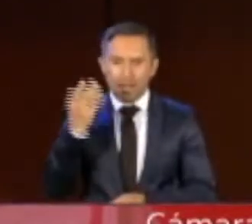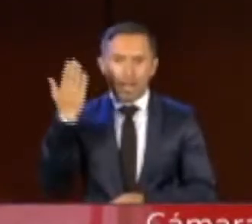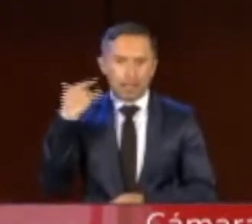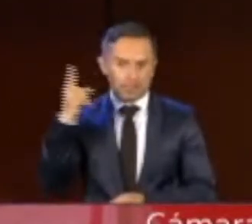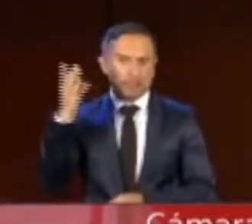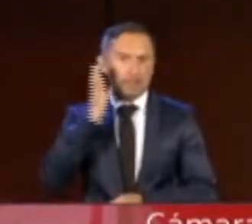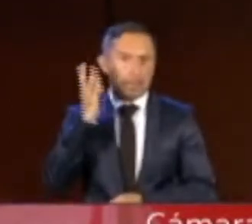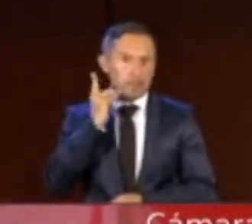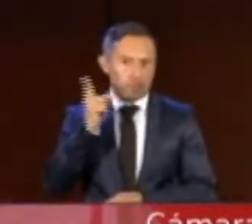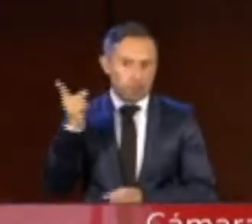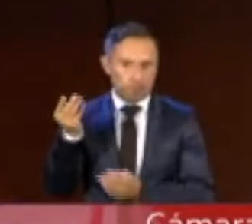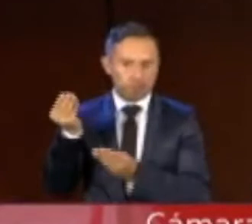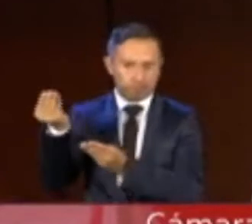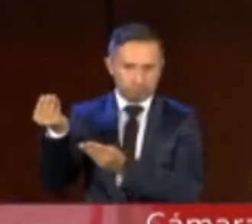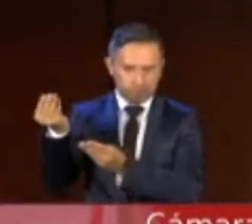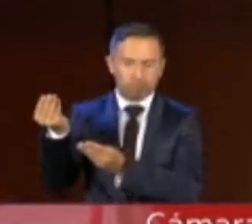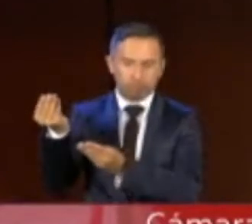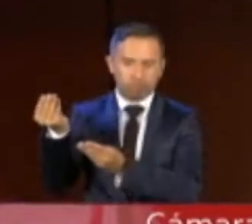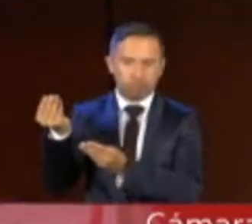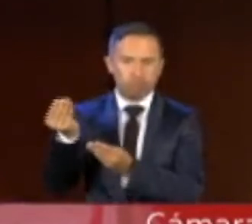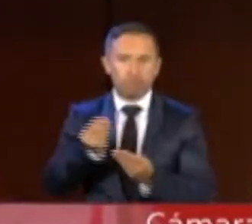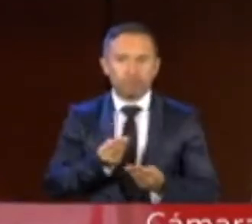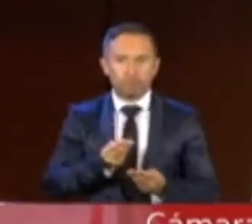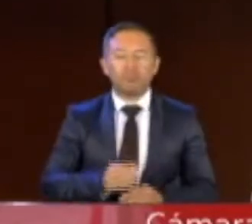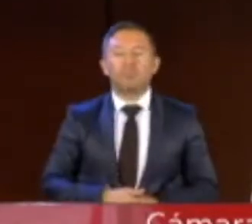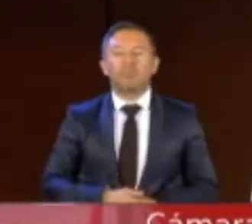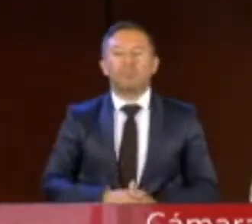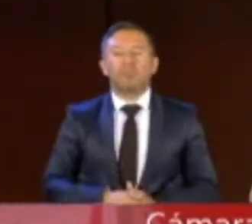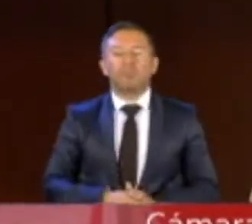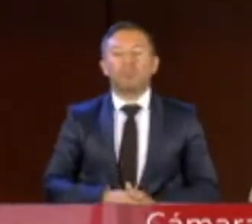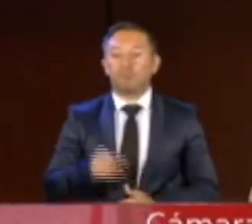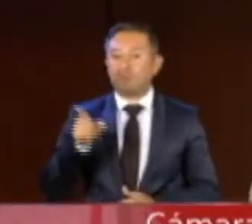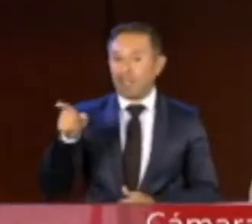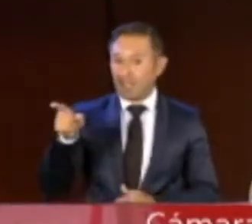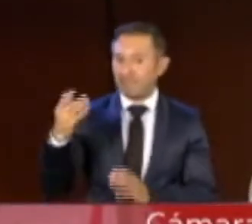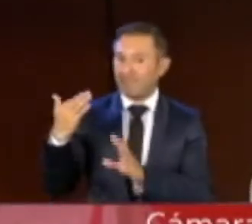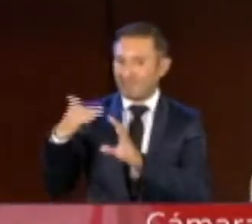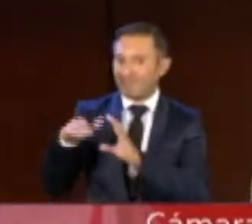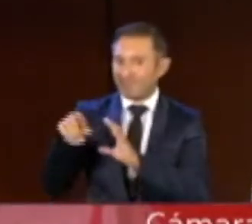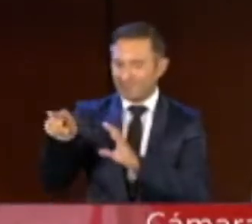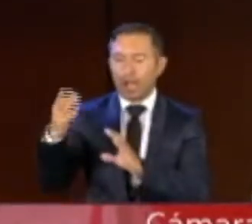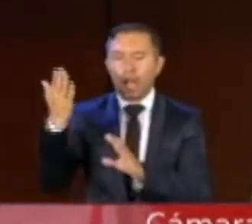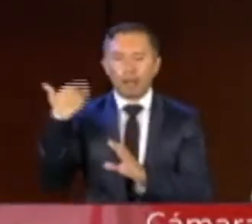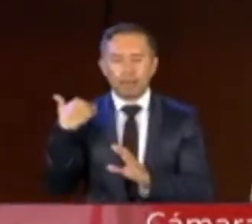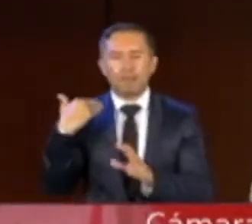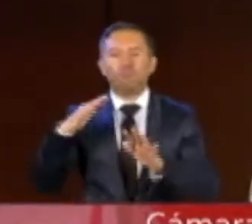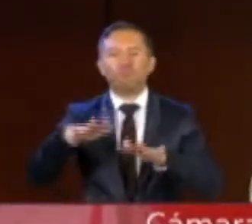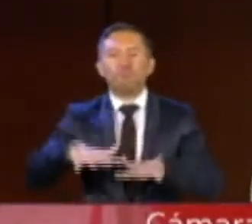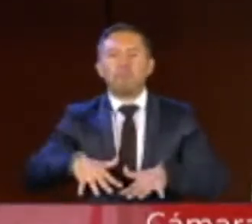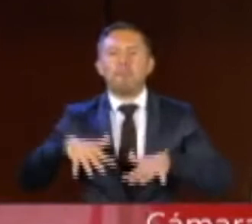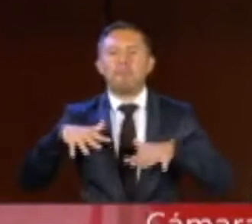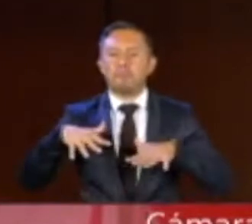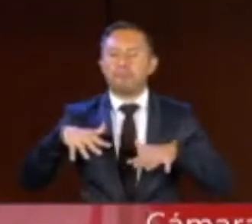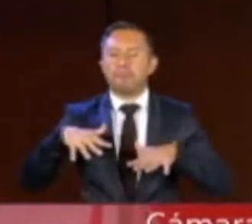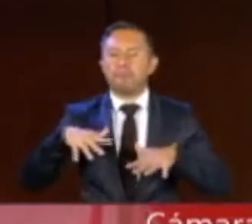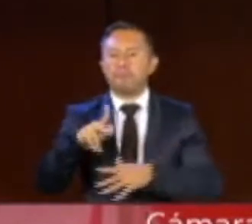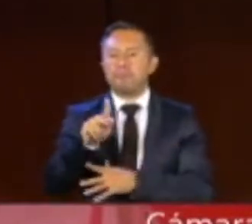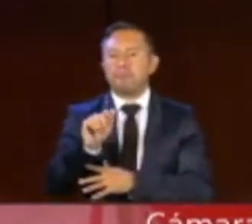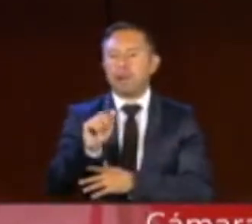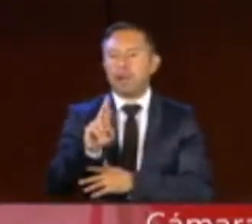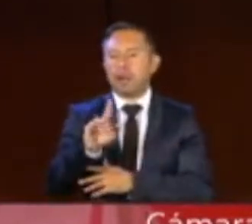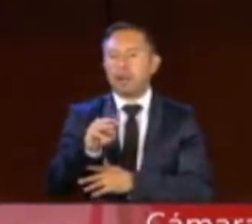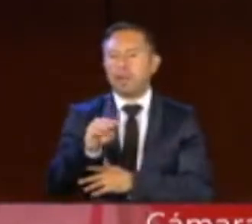legislador chiapaneco estará acompañado de la senadora Imelda Castro Castro de Sinaloa como vicepresidenta y para